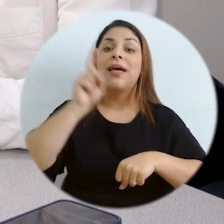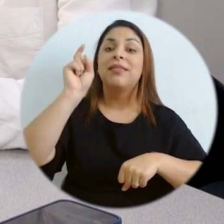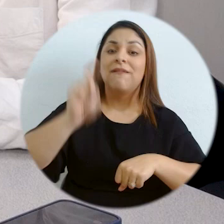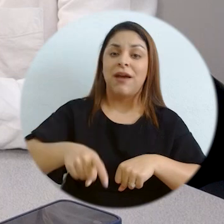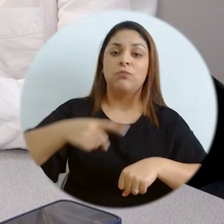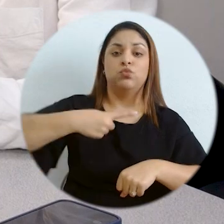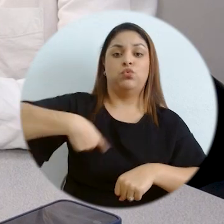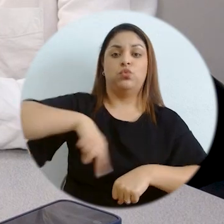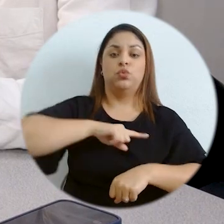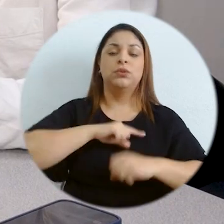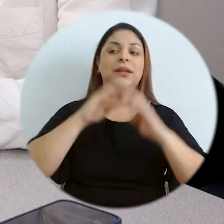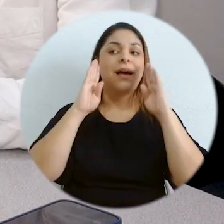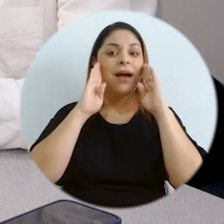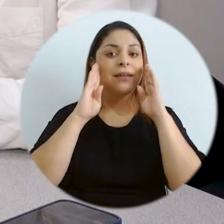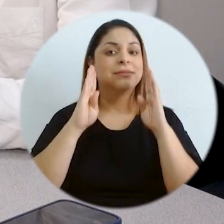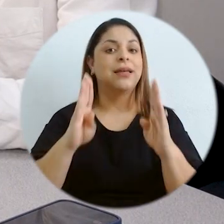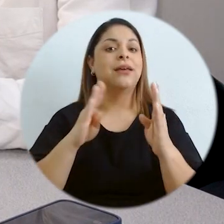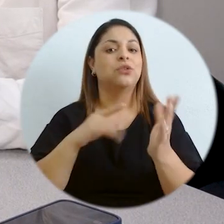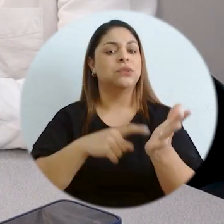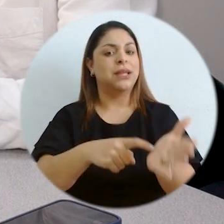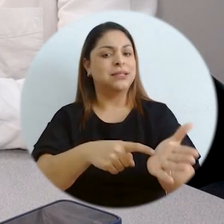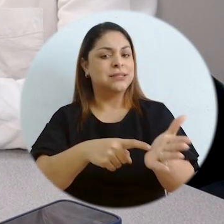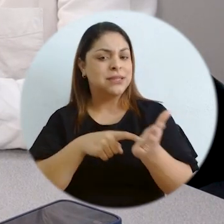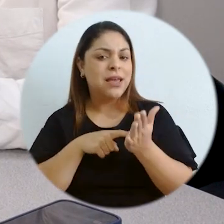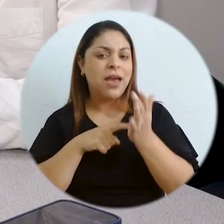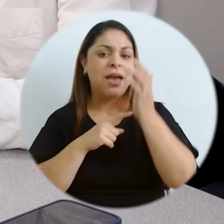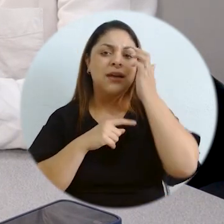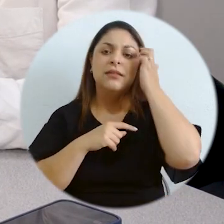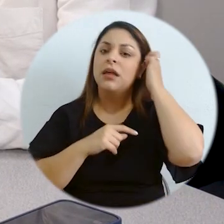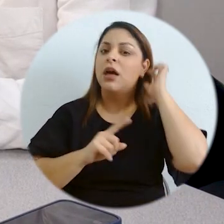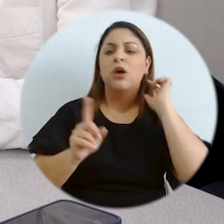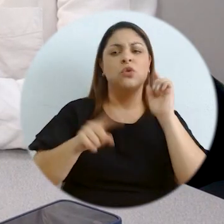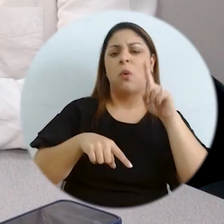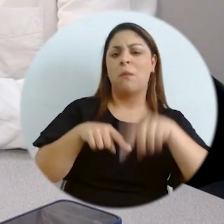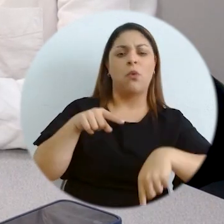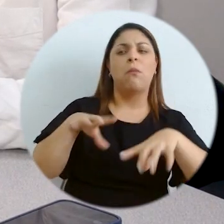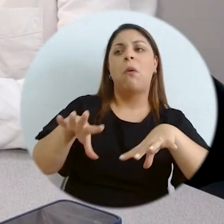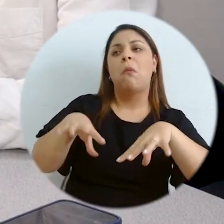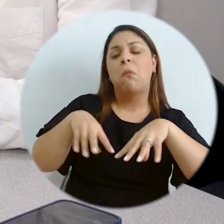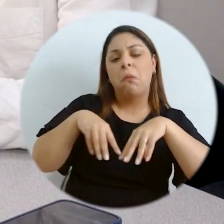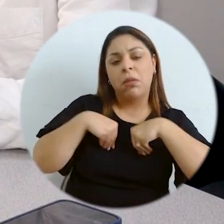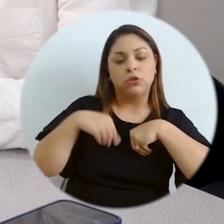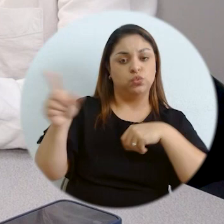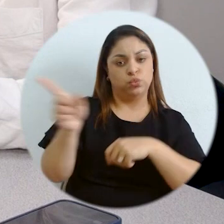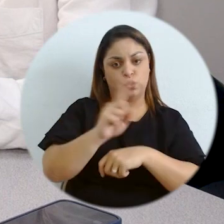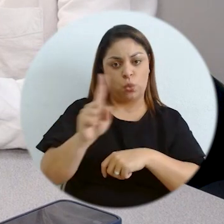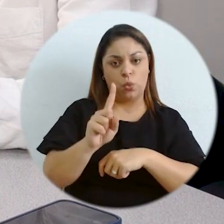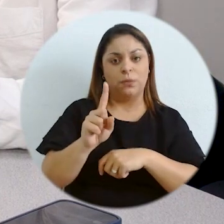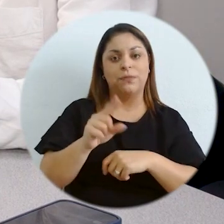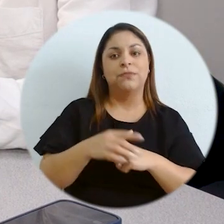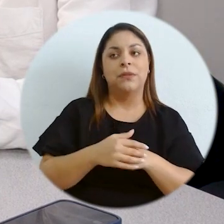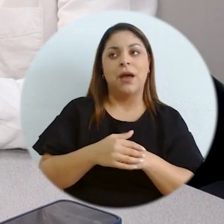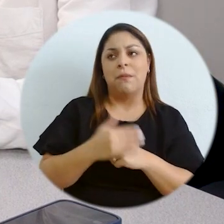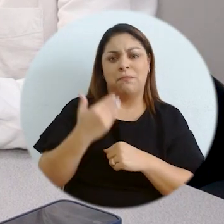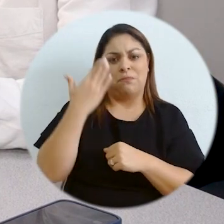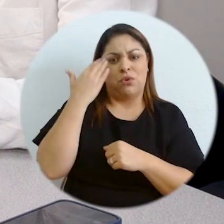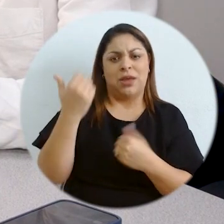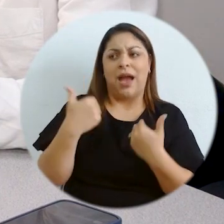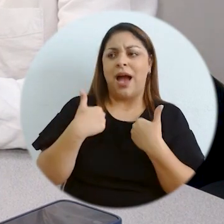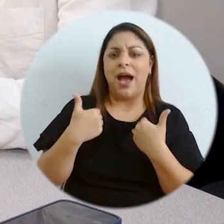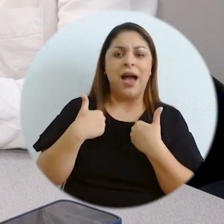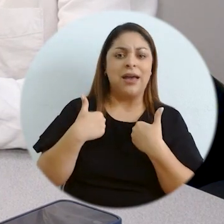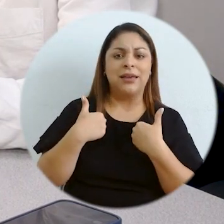estar atentos, que tenemos que ser exigentes, que no podemos permitir los movimientos sociales que defendemos esto, igual que los que defienden muchas otras